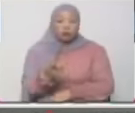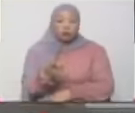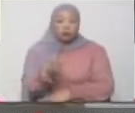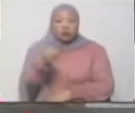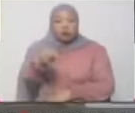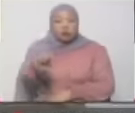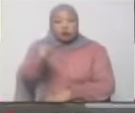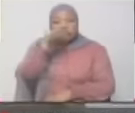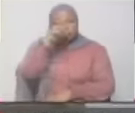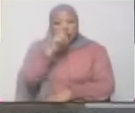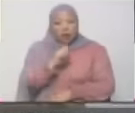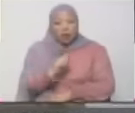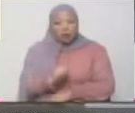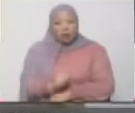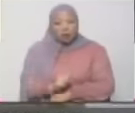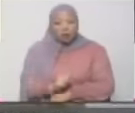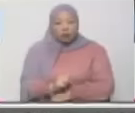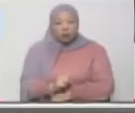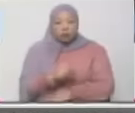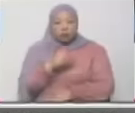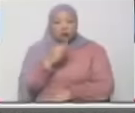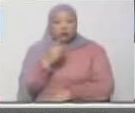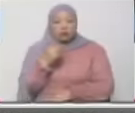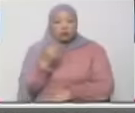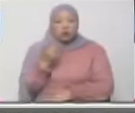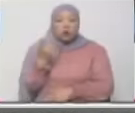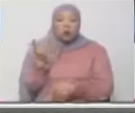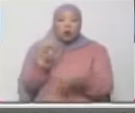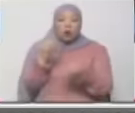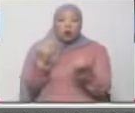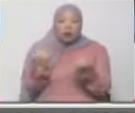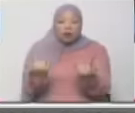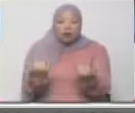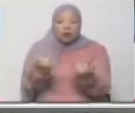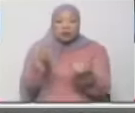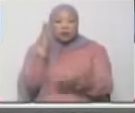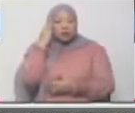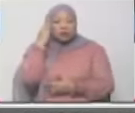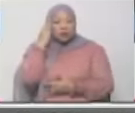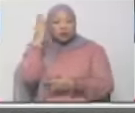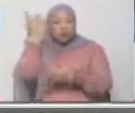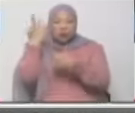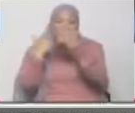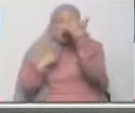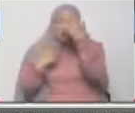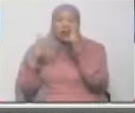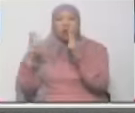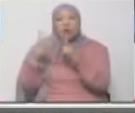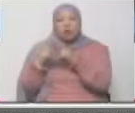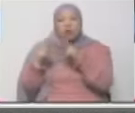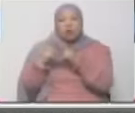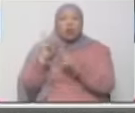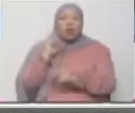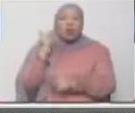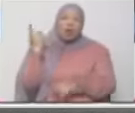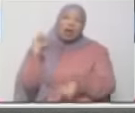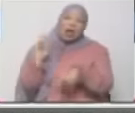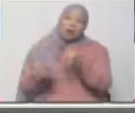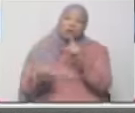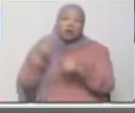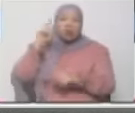12 años. A ellos les tocó saber que hubo un Chávez. Algunos lo recuerdan.